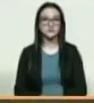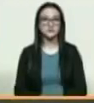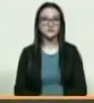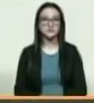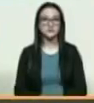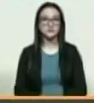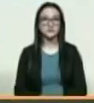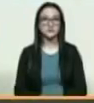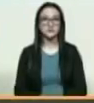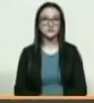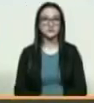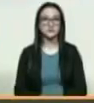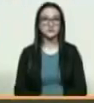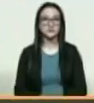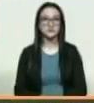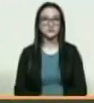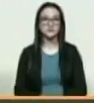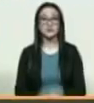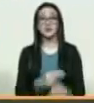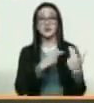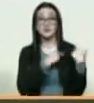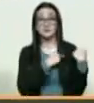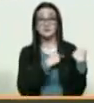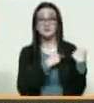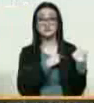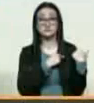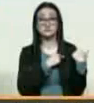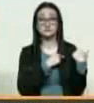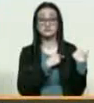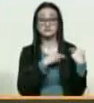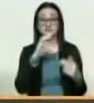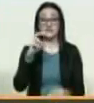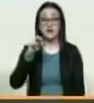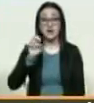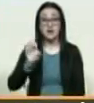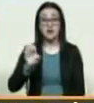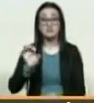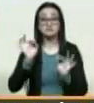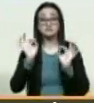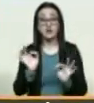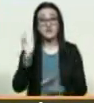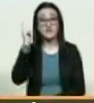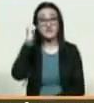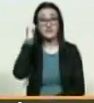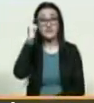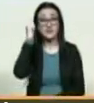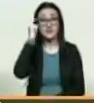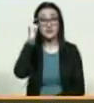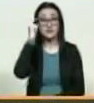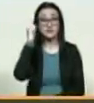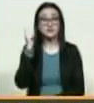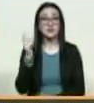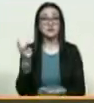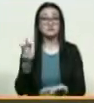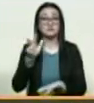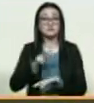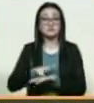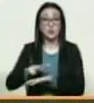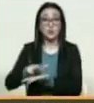Por supuesto, corresponde al Poder Electoral fijar la fecha correspondiente, de acuerdo